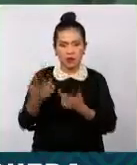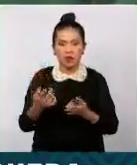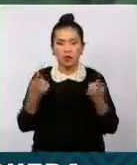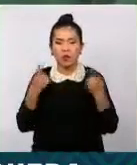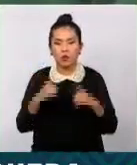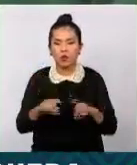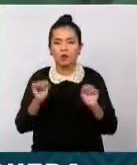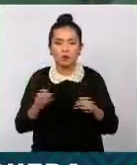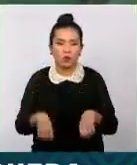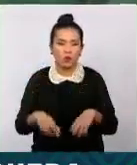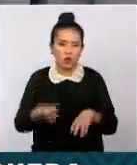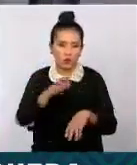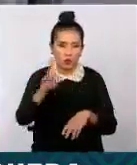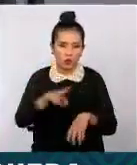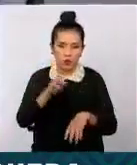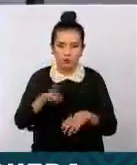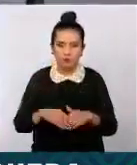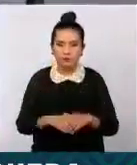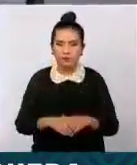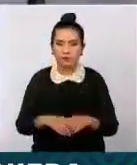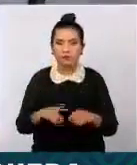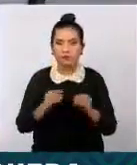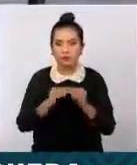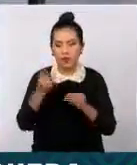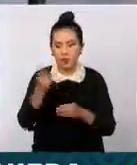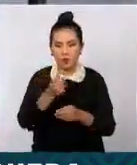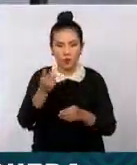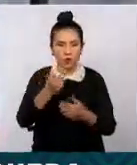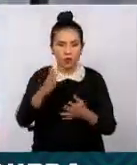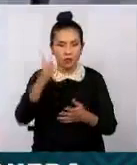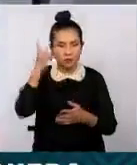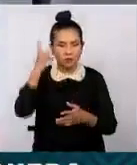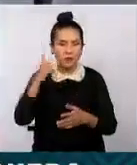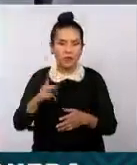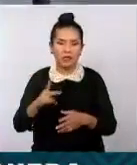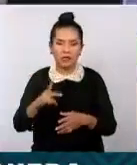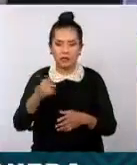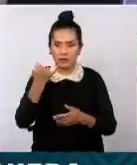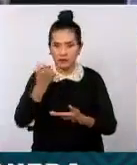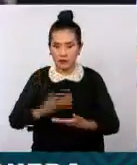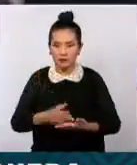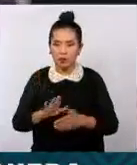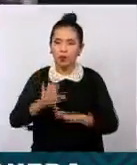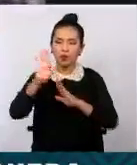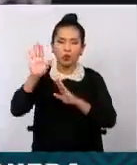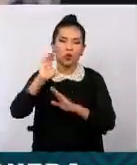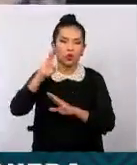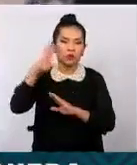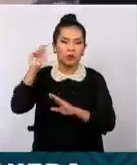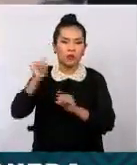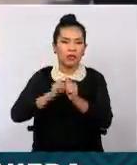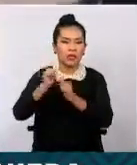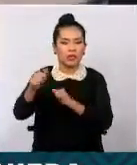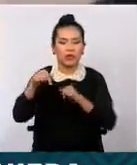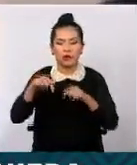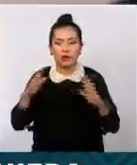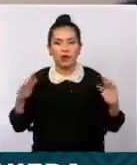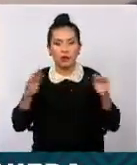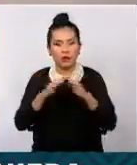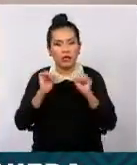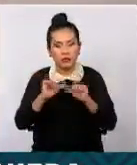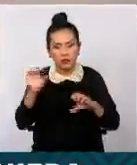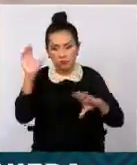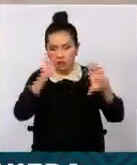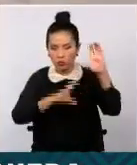utilizar en su diario vivir. Gregorio y Wilfredo, los padres de la menor, quienes son de la provincia Bolívar de Cochabamba, siguen en La Paz buscando a su hija y